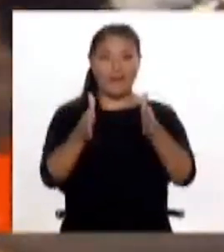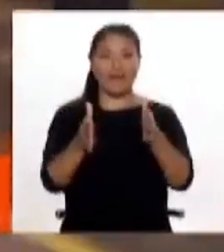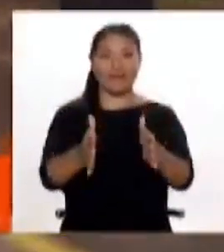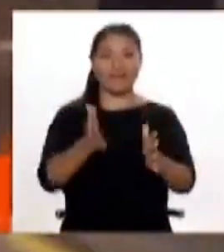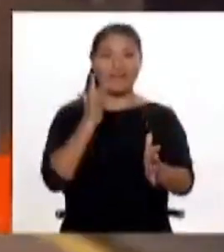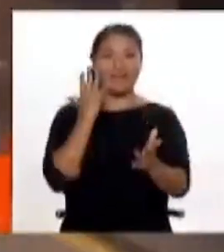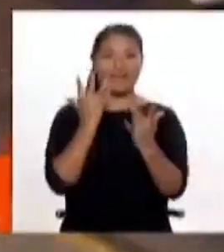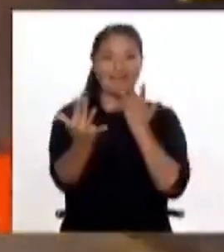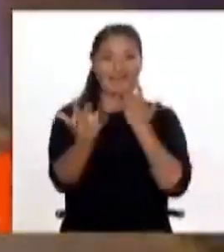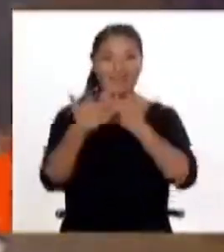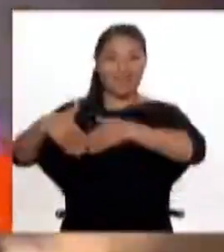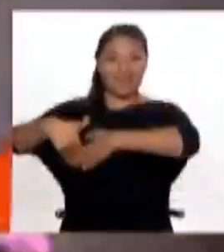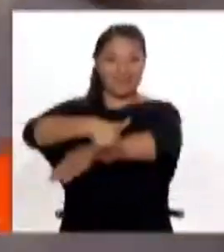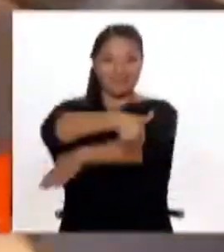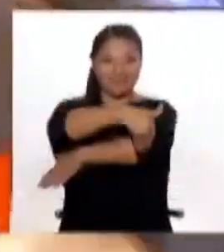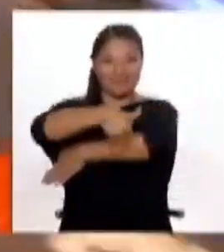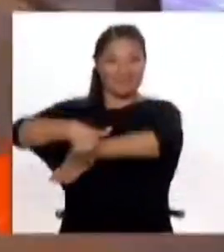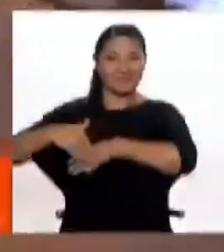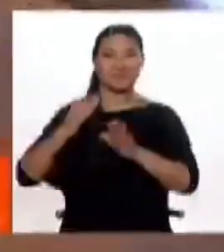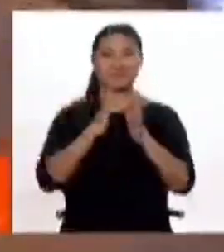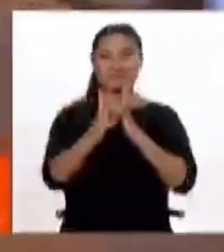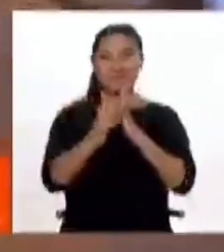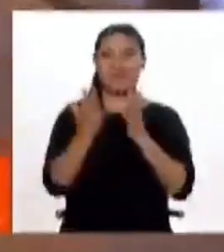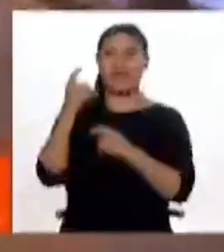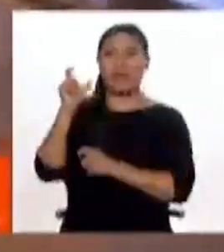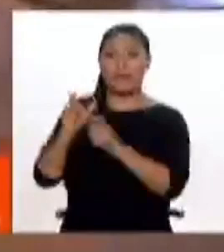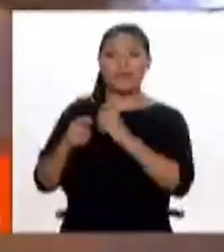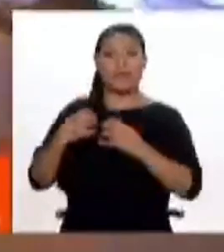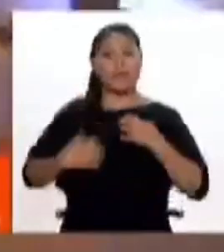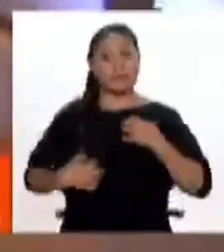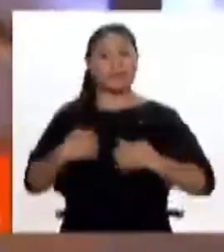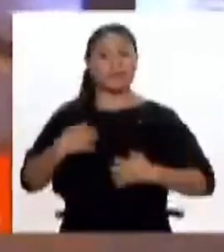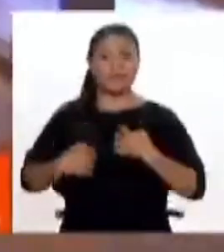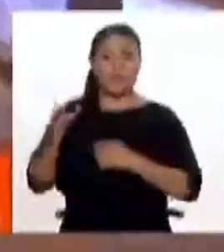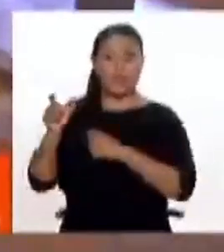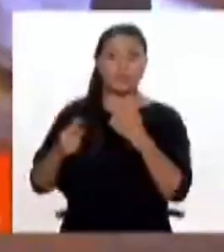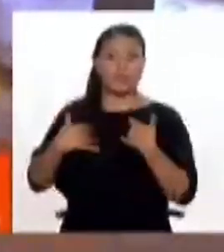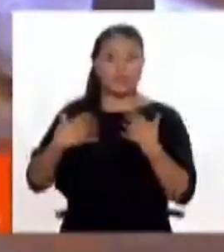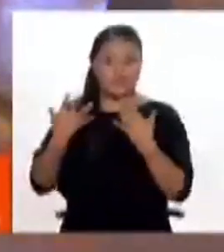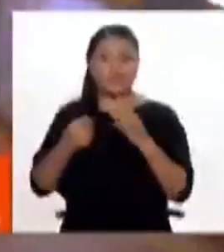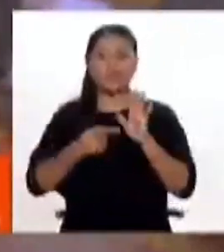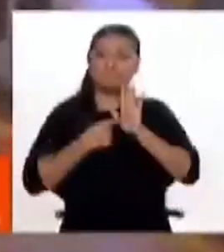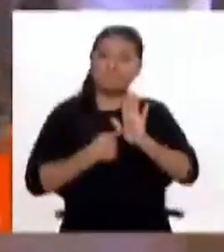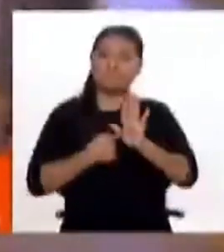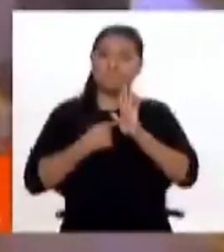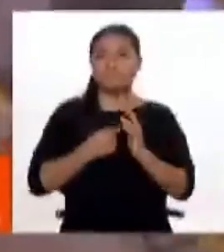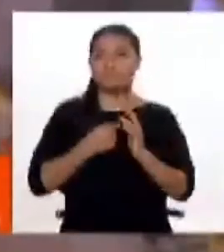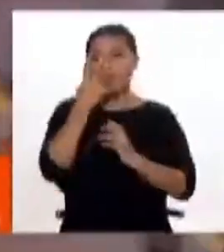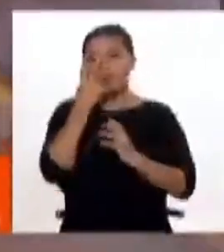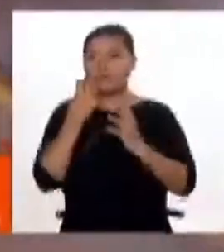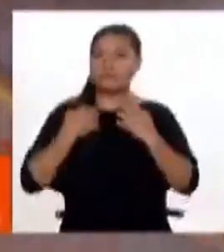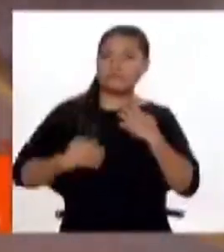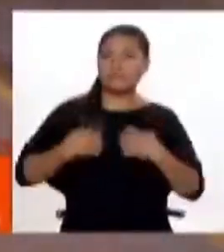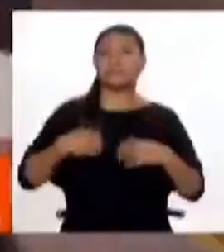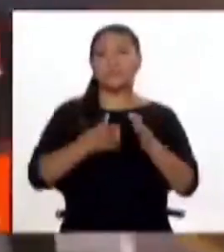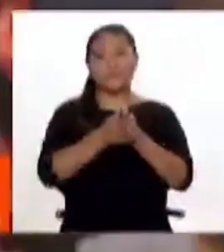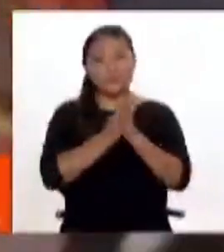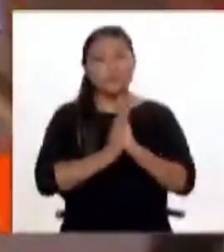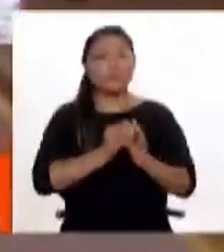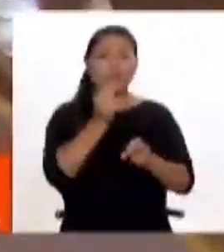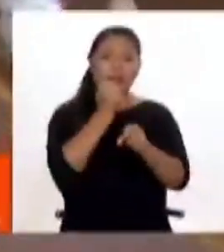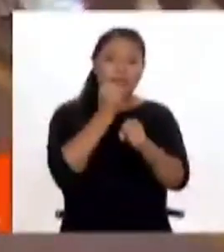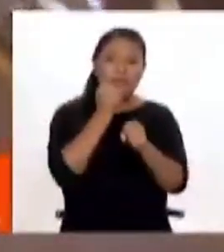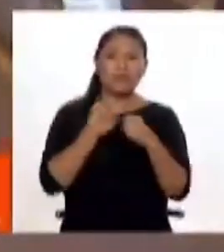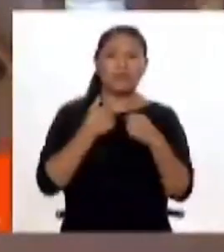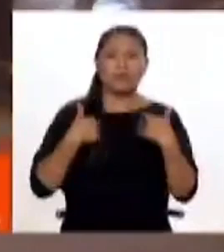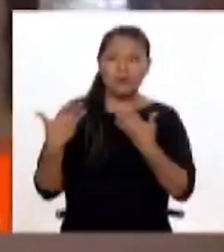estaban protestando, ¿no? Por aquí en la vía pública, exigiendo al alcalde López Aliaga que les permita trabajar, que les den